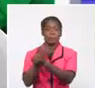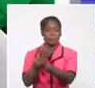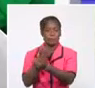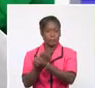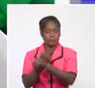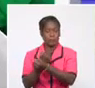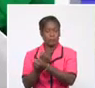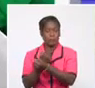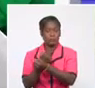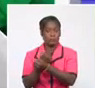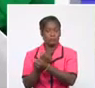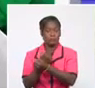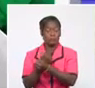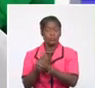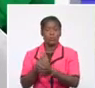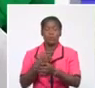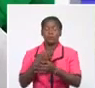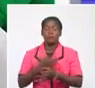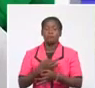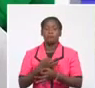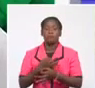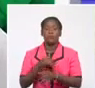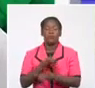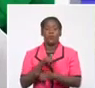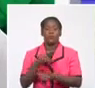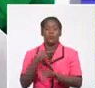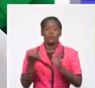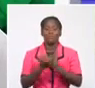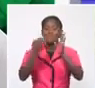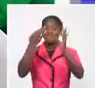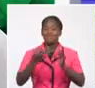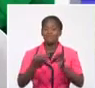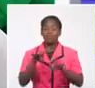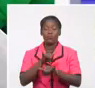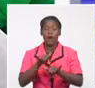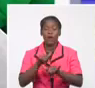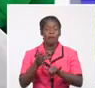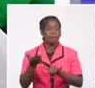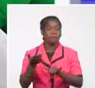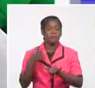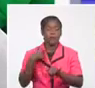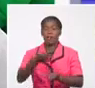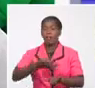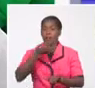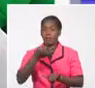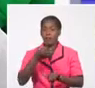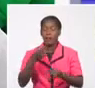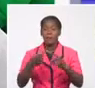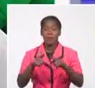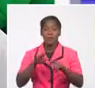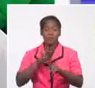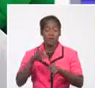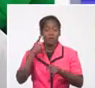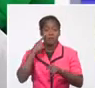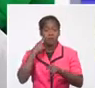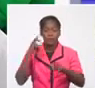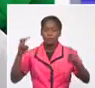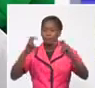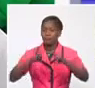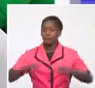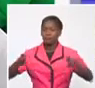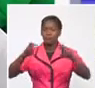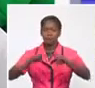No puedo afirmarlo, aunque indiscutiblemente la circulación de las nuevas cepas que se han diagnosticado en Cuba tiene que